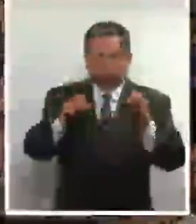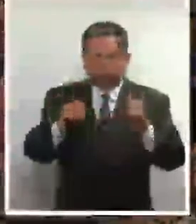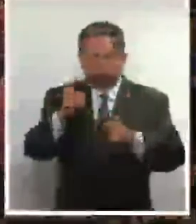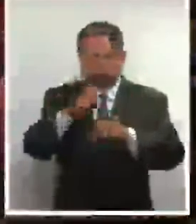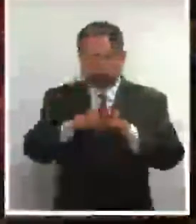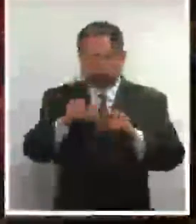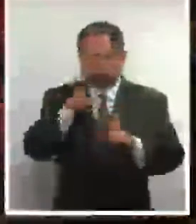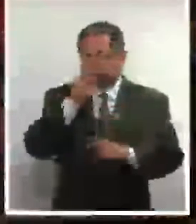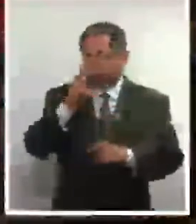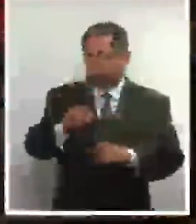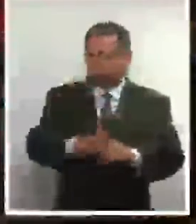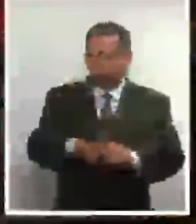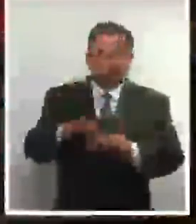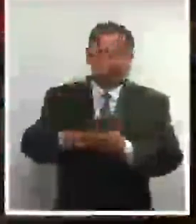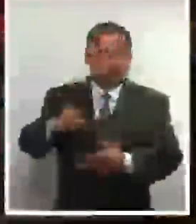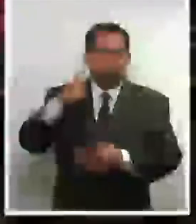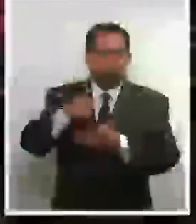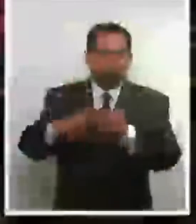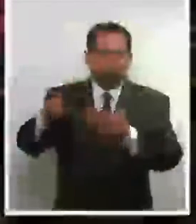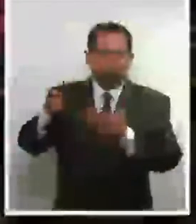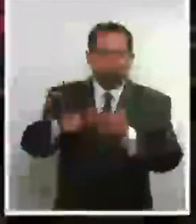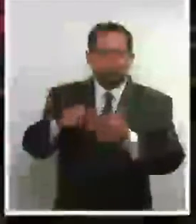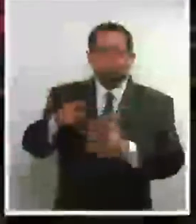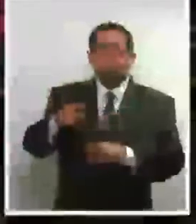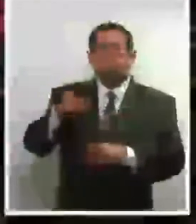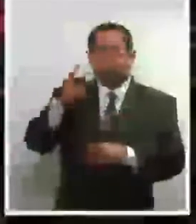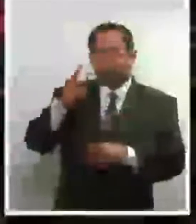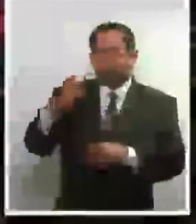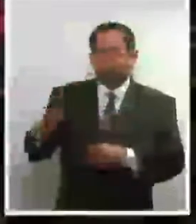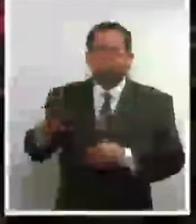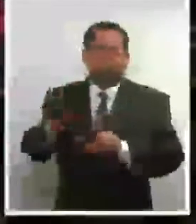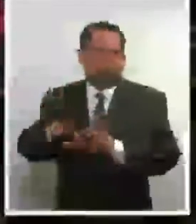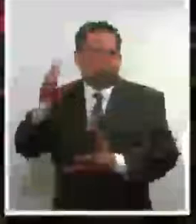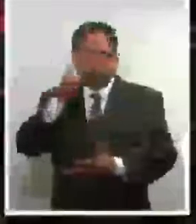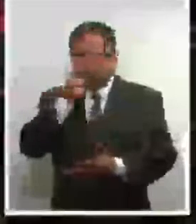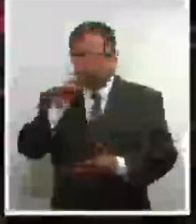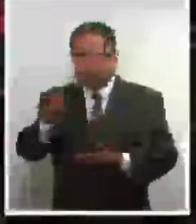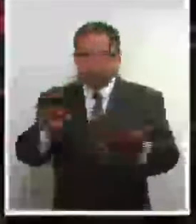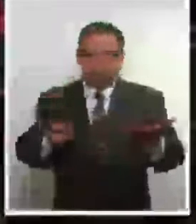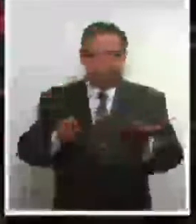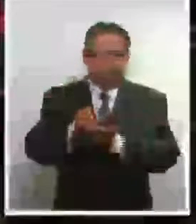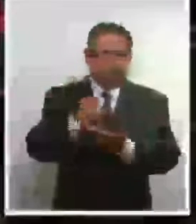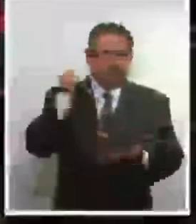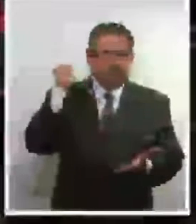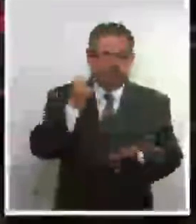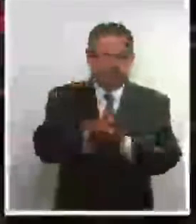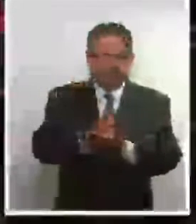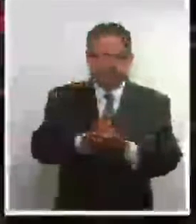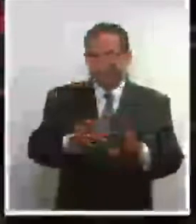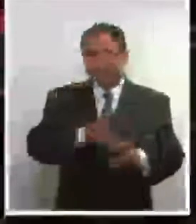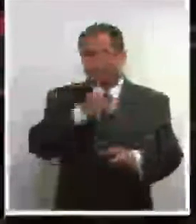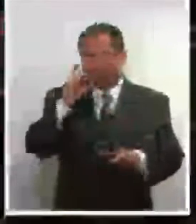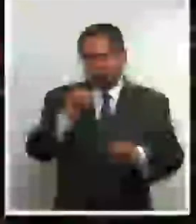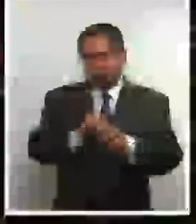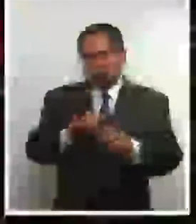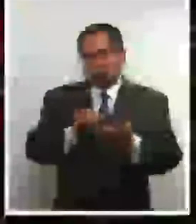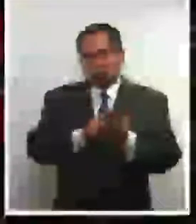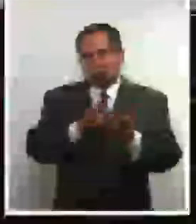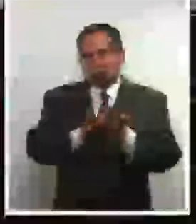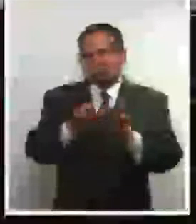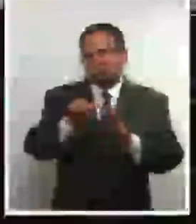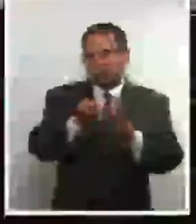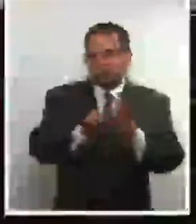contra. Hay mayoría calificada y por lo tanto queda aprobado en lo general y en lo particular